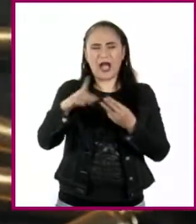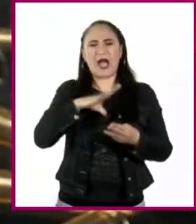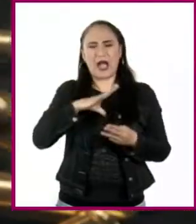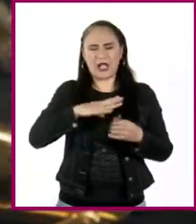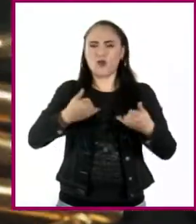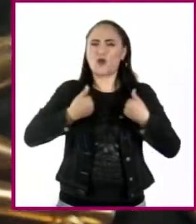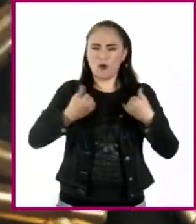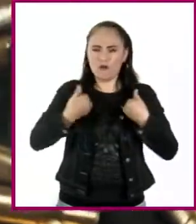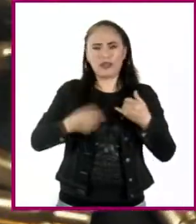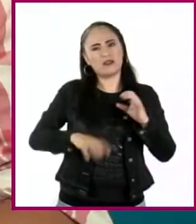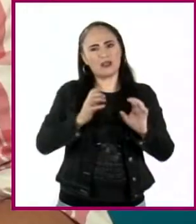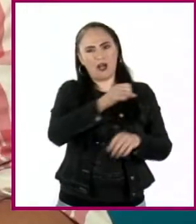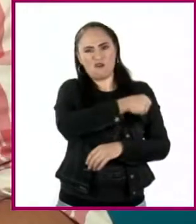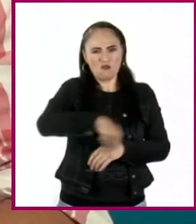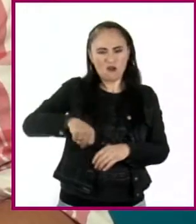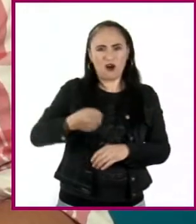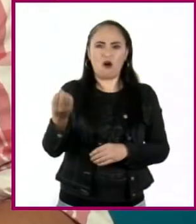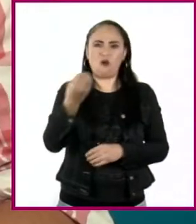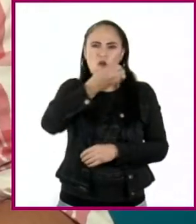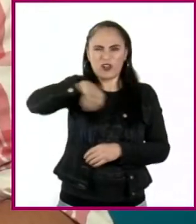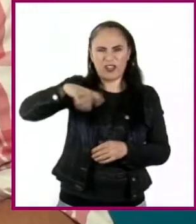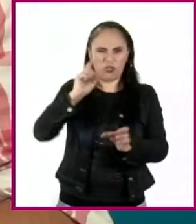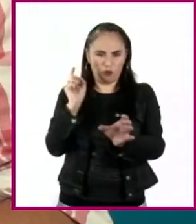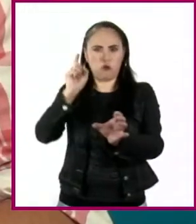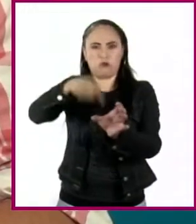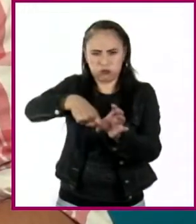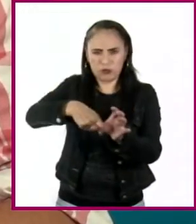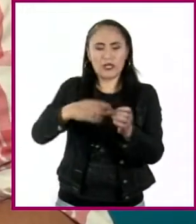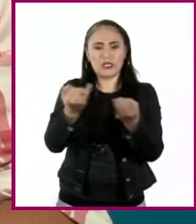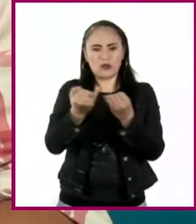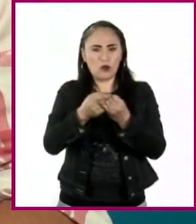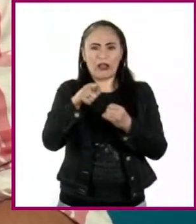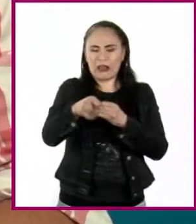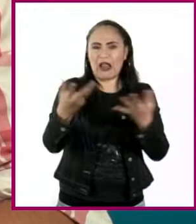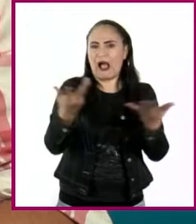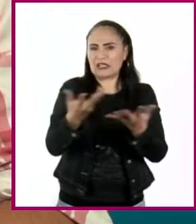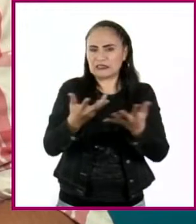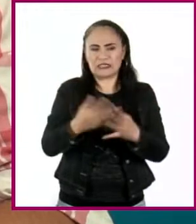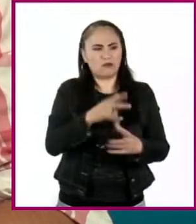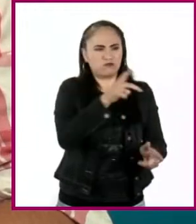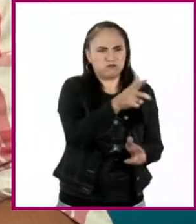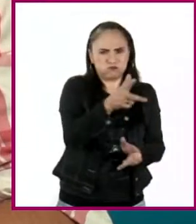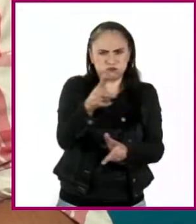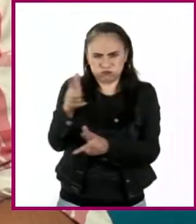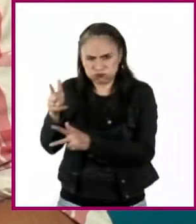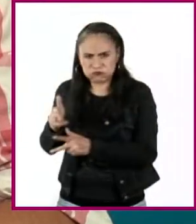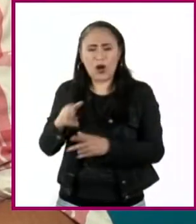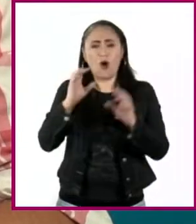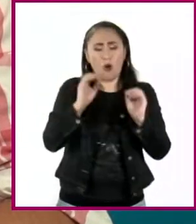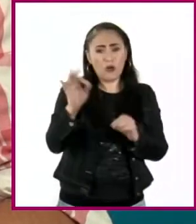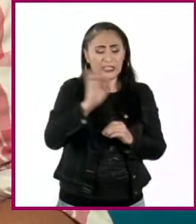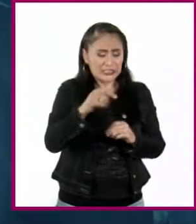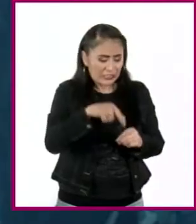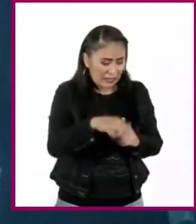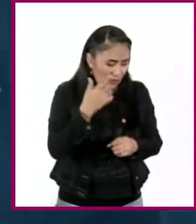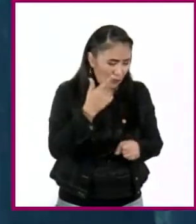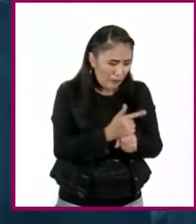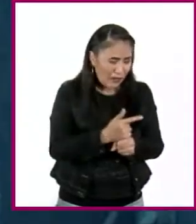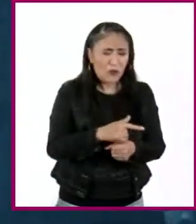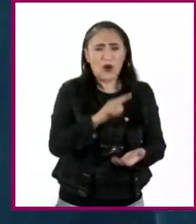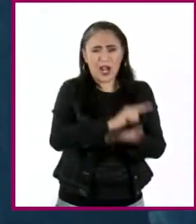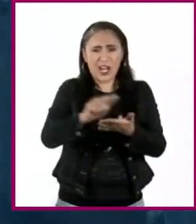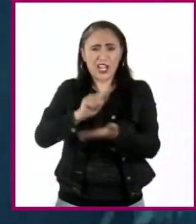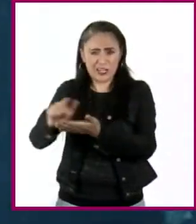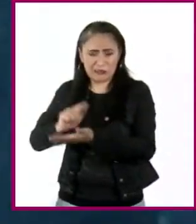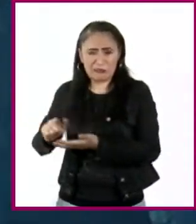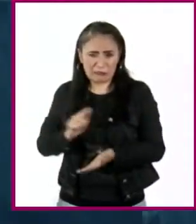que han sido reclutados por la fuerza y utilizados en distintas funciones, como sicarios o para limpiar la escena del crimen, es decir, se les involucra